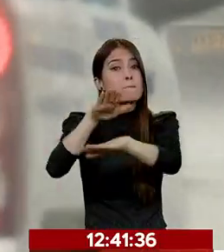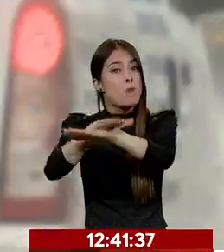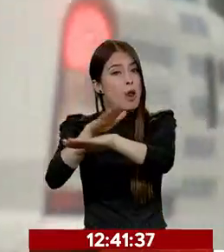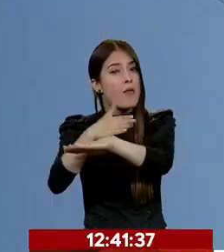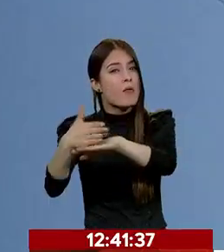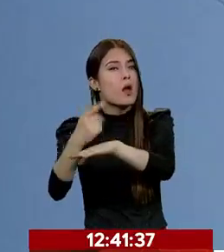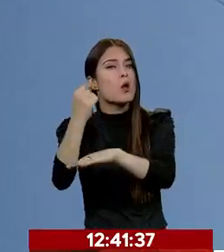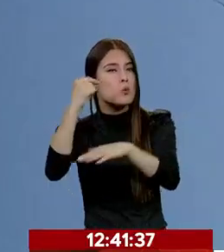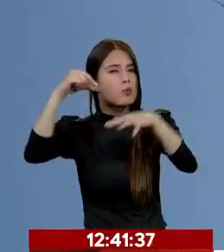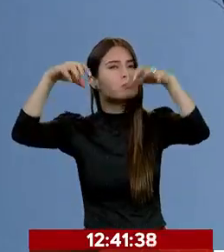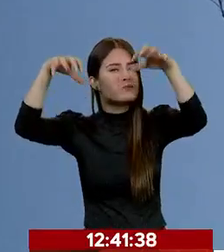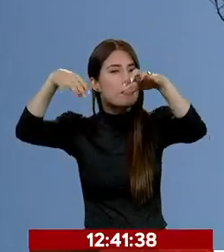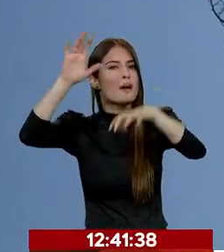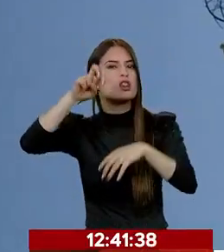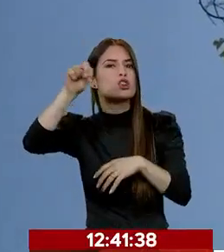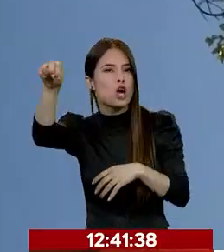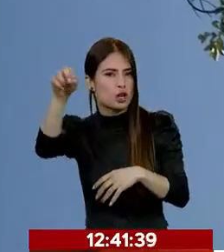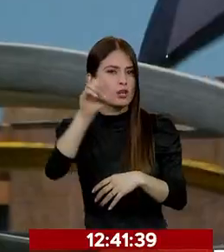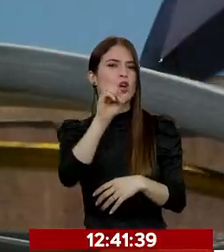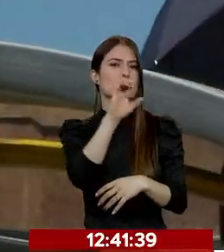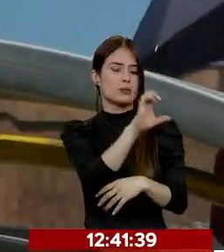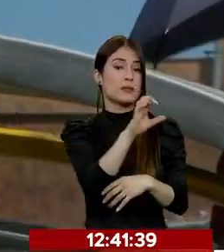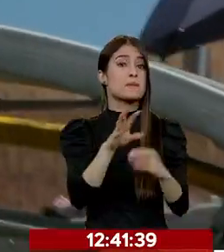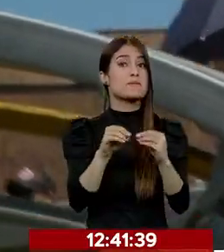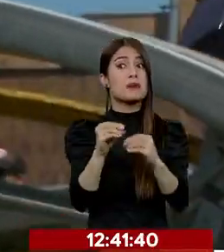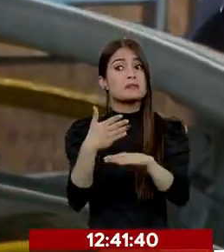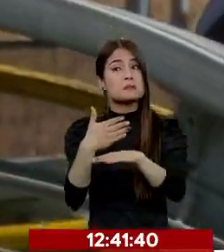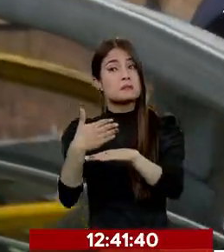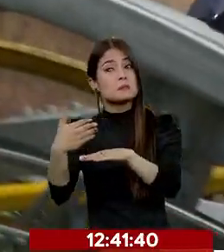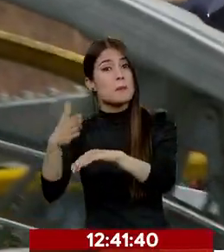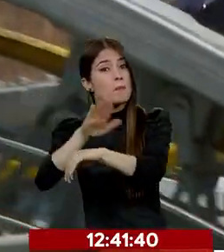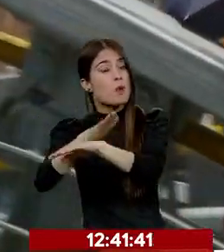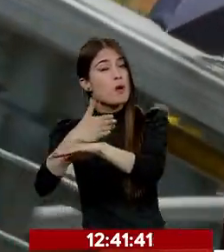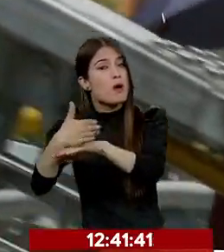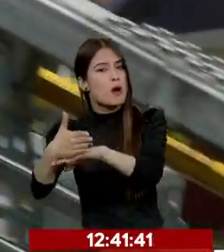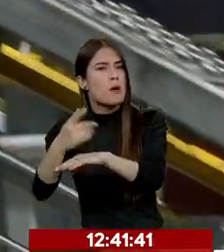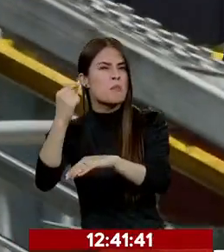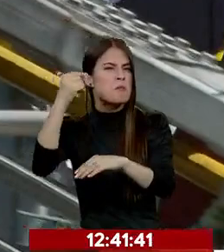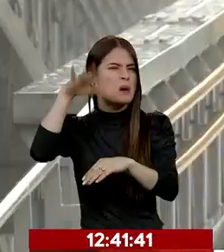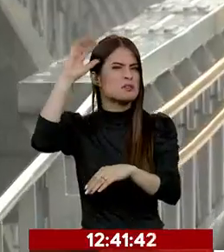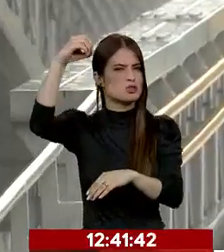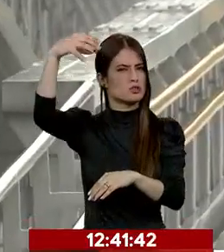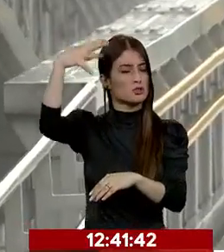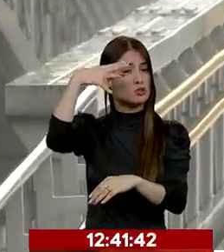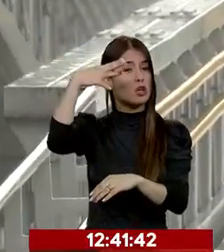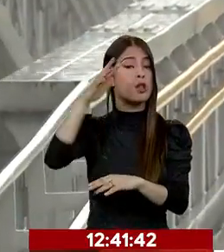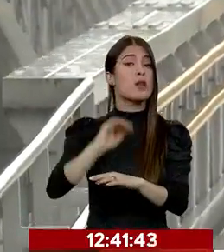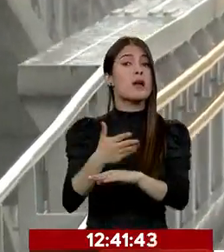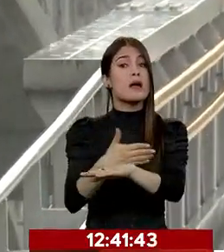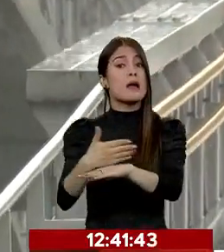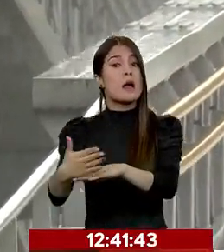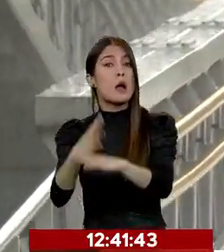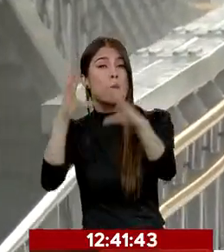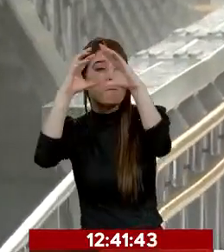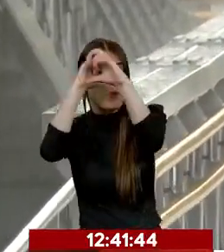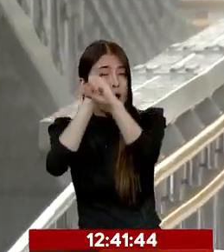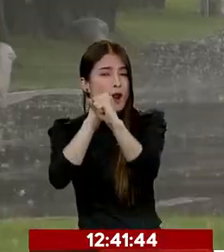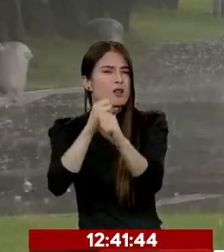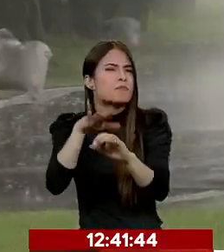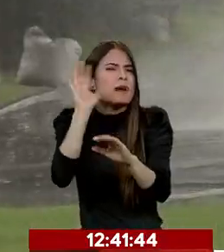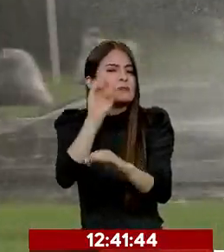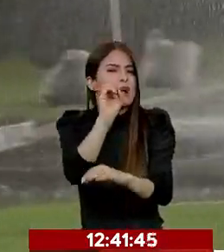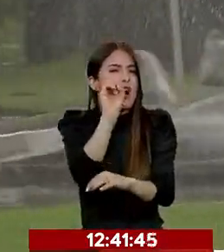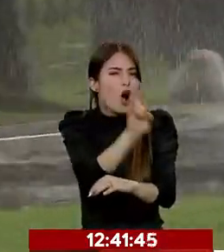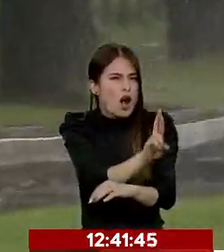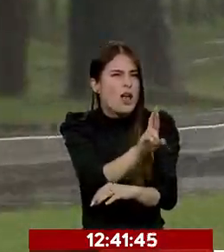para el resto del área predominio de tiempo seco. En la noche se estima tiempo seco y no se descartan algunas lloviznas en la zona oriental. Para